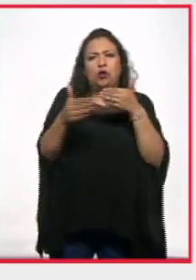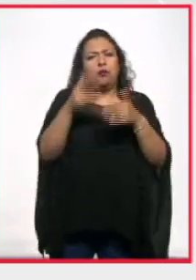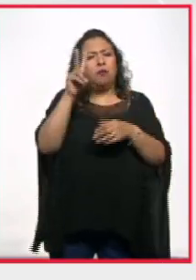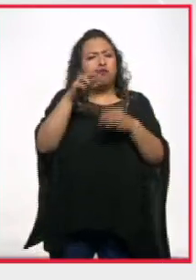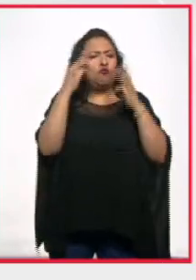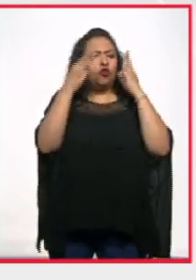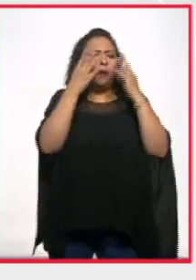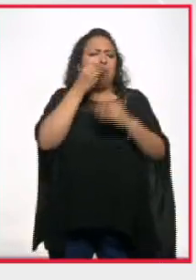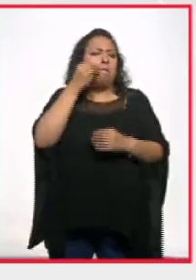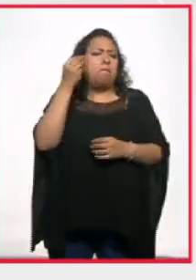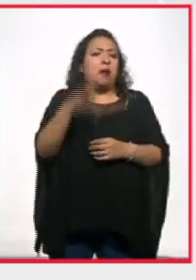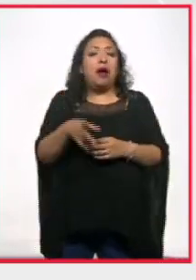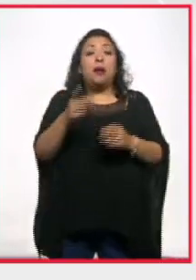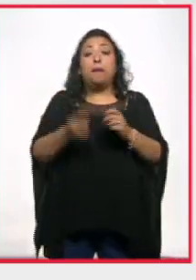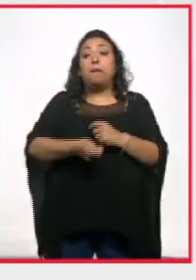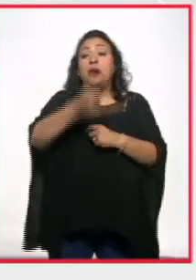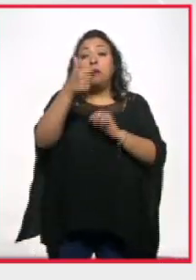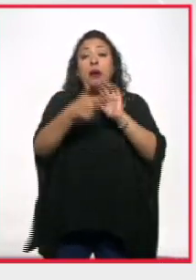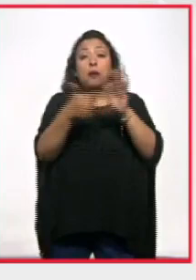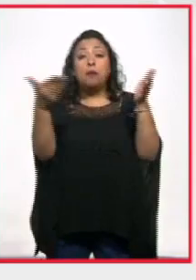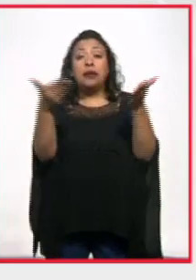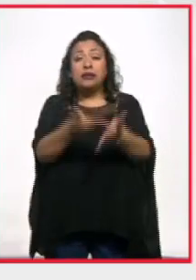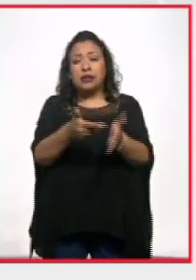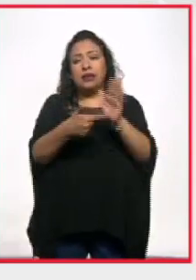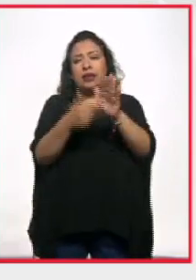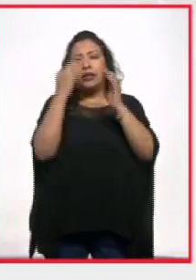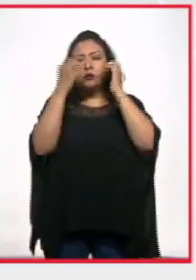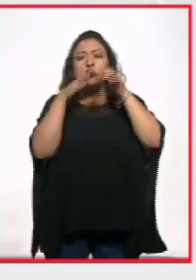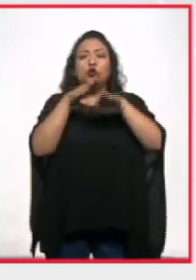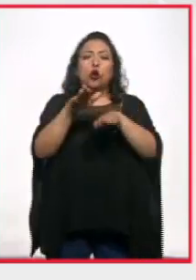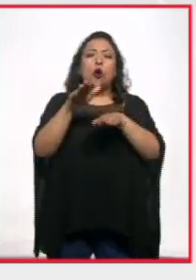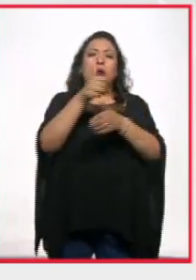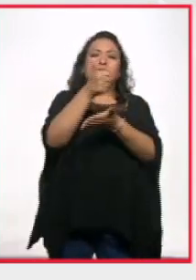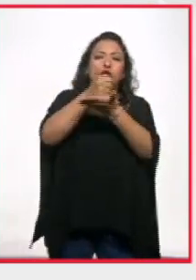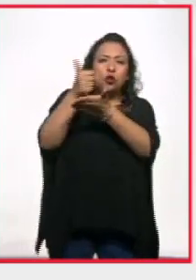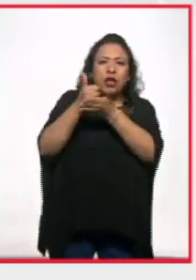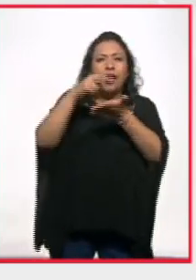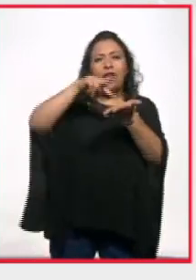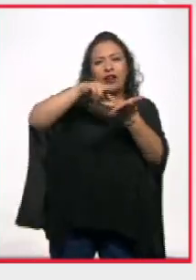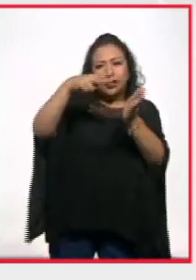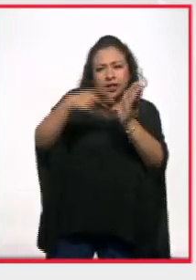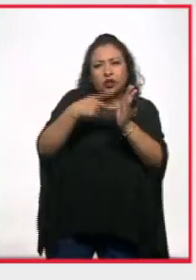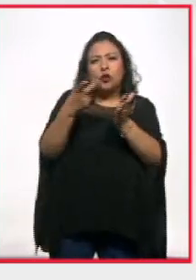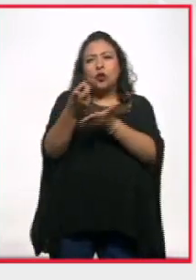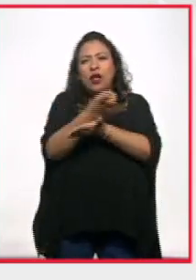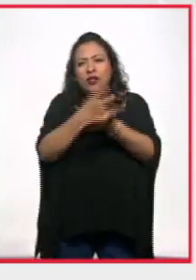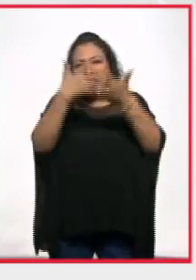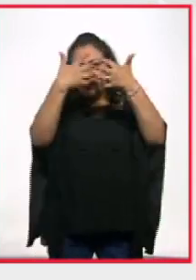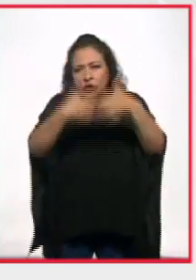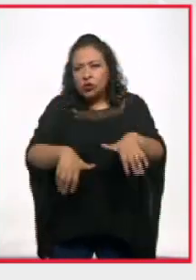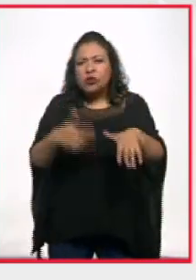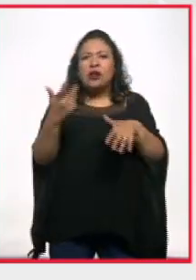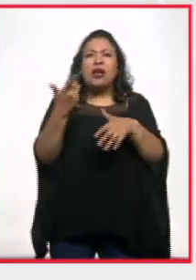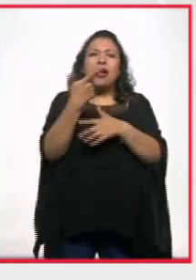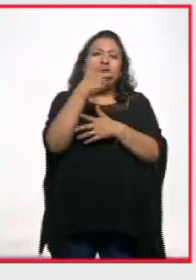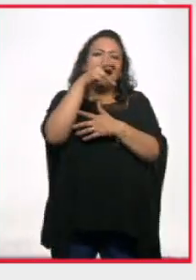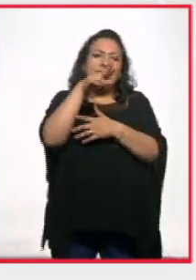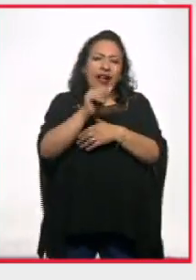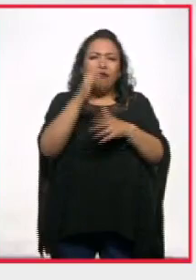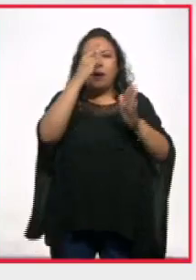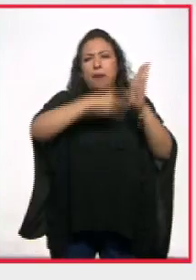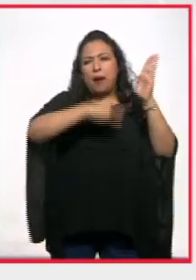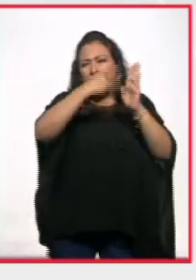fantástico en donde se va a presentar por primera vez una muestra de urbanismo, arquitectura, diseño industrial editorial gráfica,